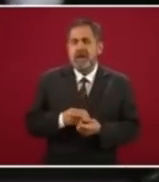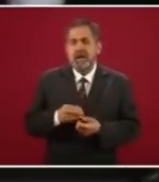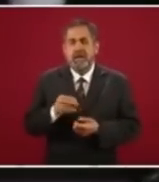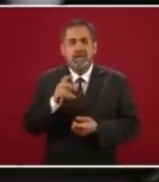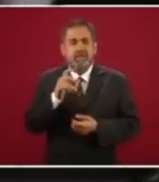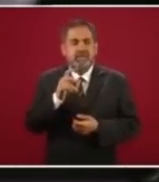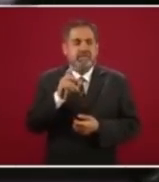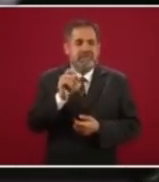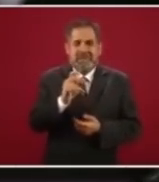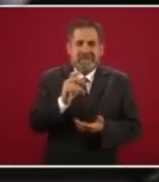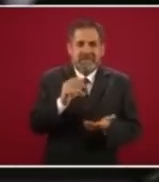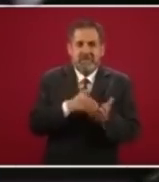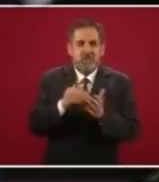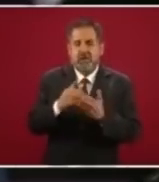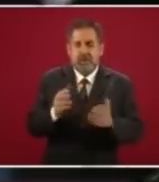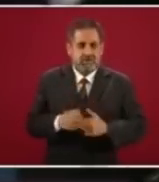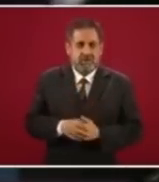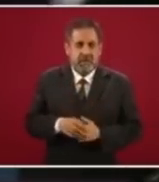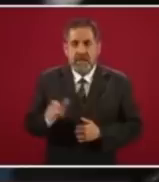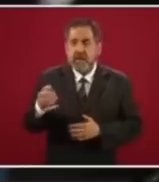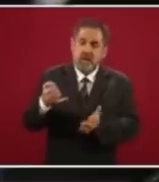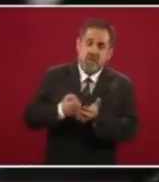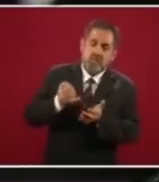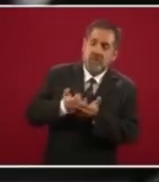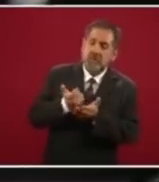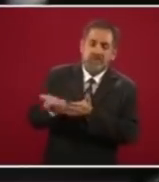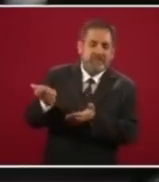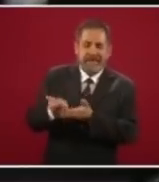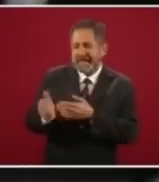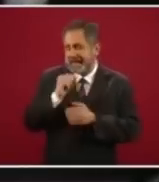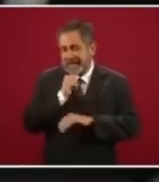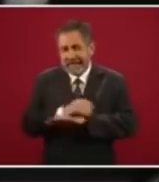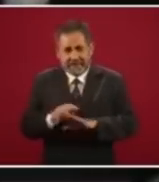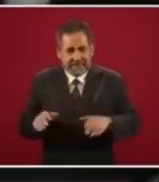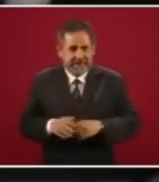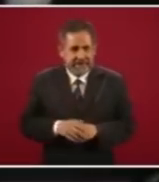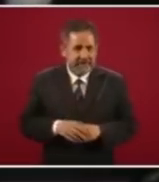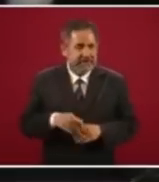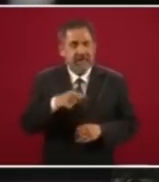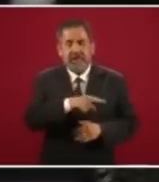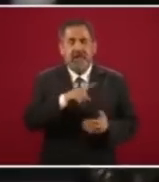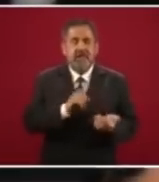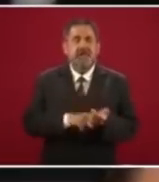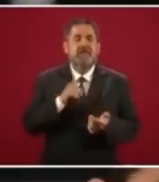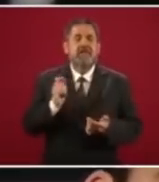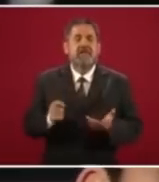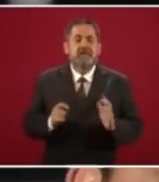aviadores, no se pagaron impuestos en 2 ejercicios y se dieron el lujo incluso